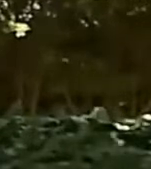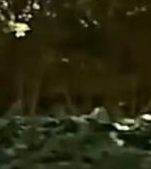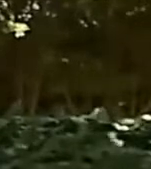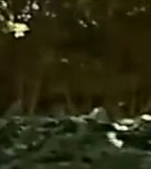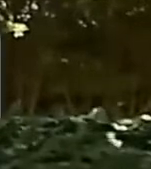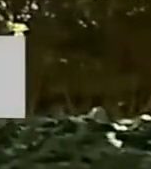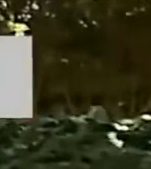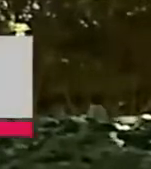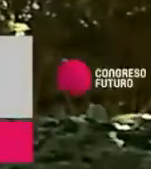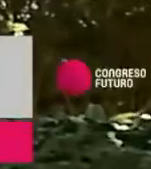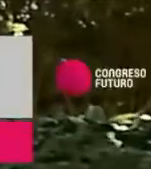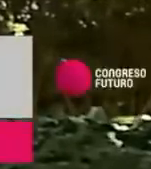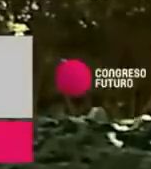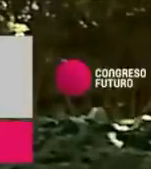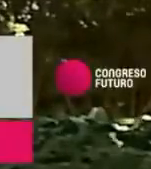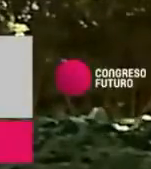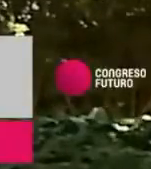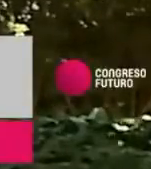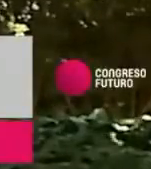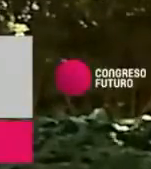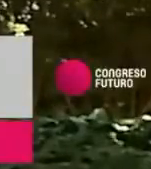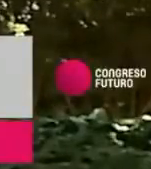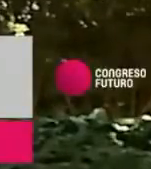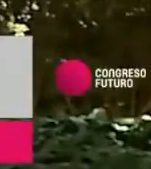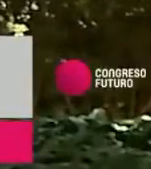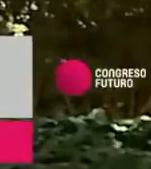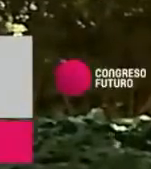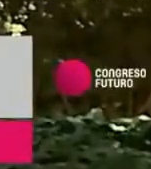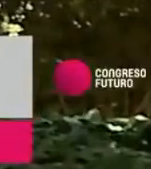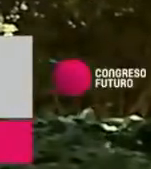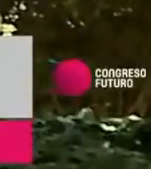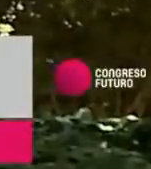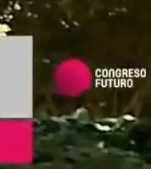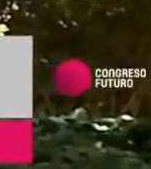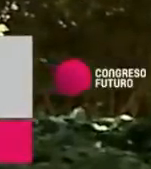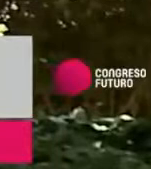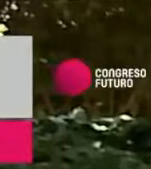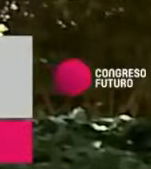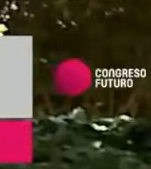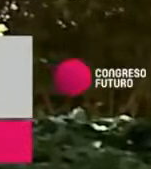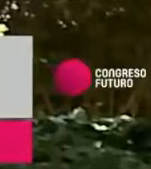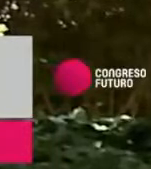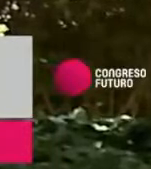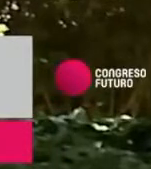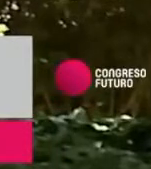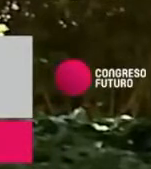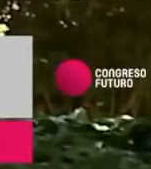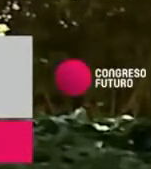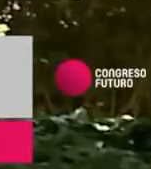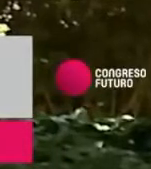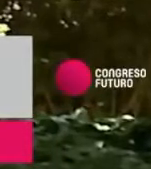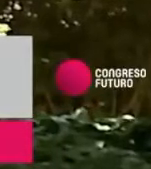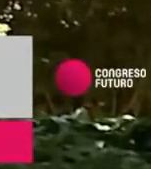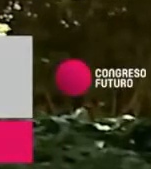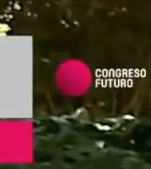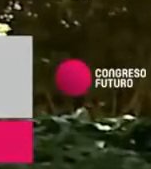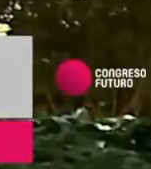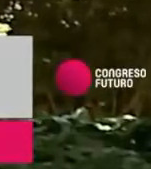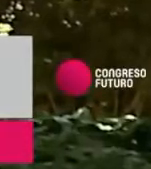a recoger en un solo texto, resumen, que se llama Chile tiene futuro, y